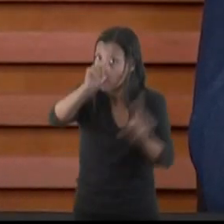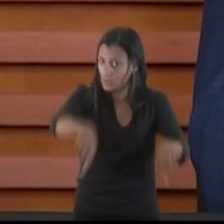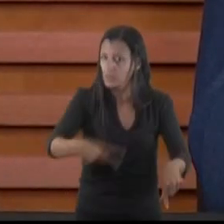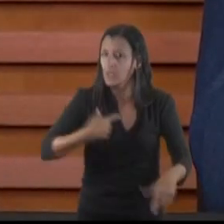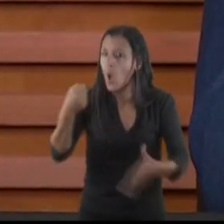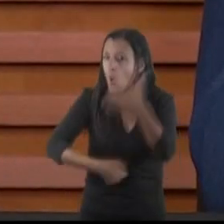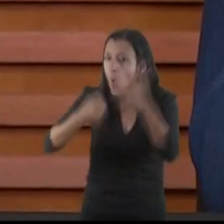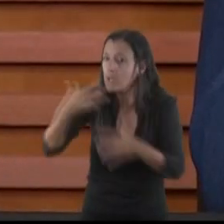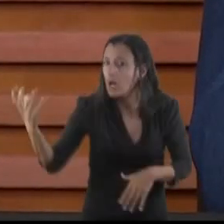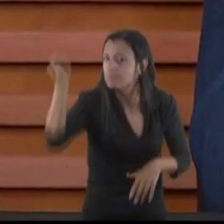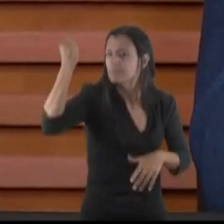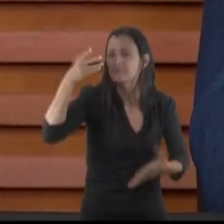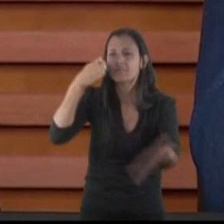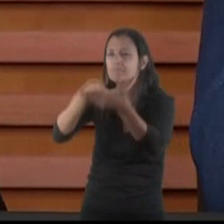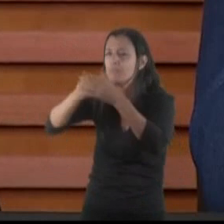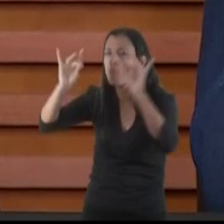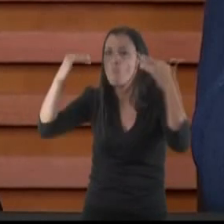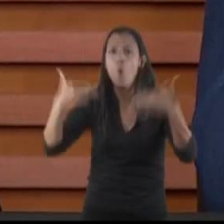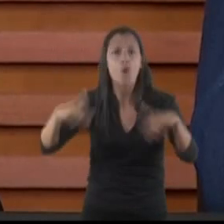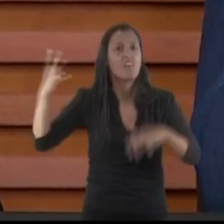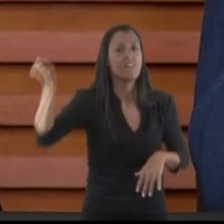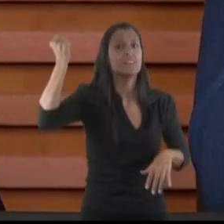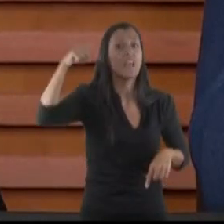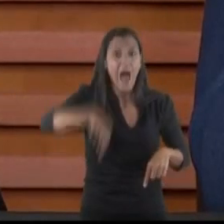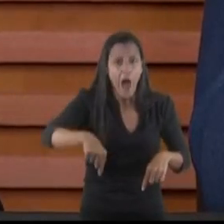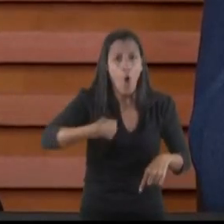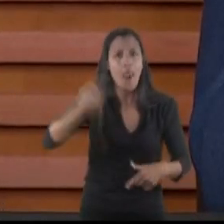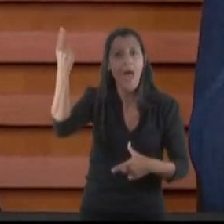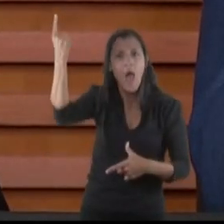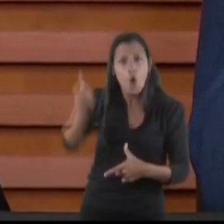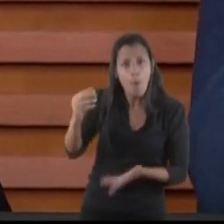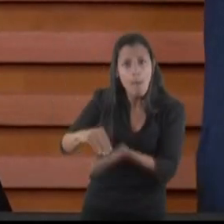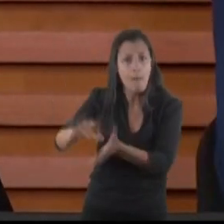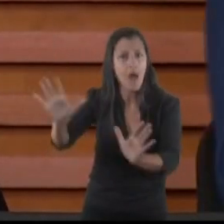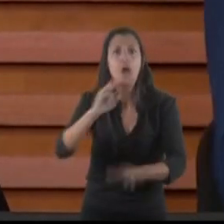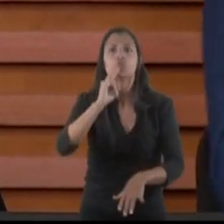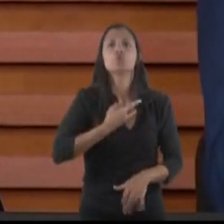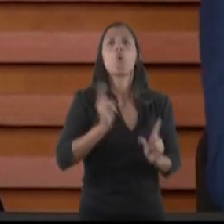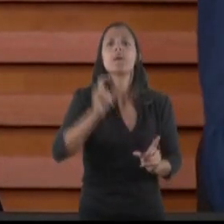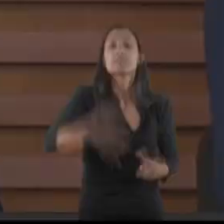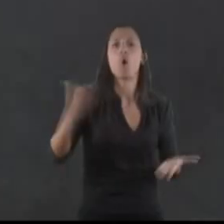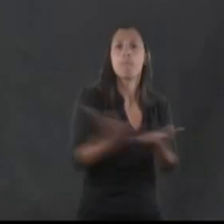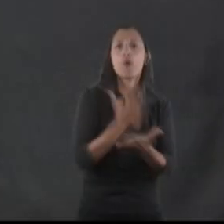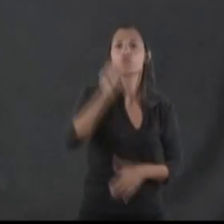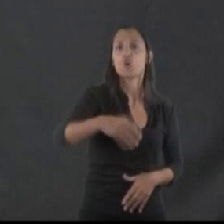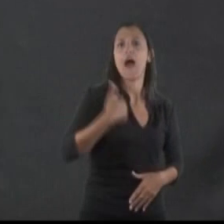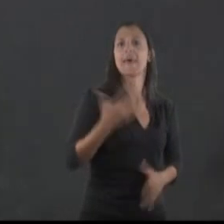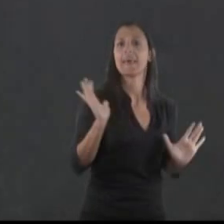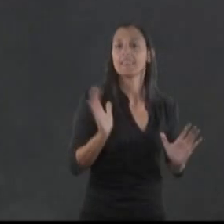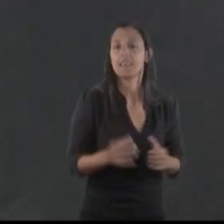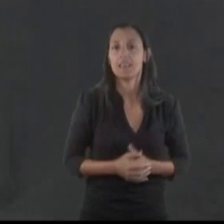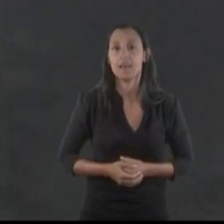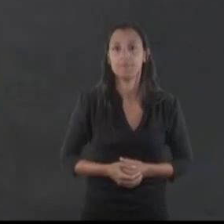costó conseguirla. Ahora no la voy a tener que comprar más, la vamos a hacer en Argentina.